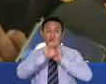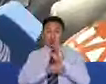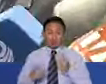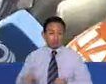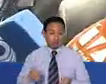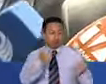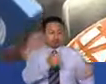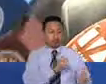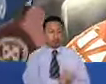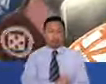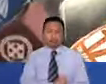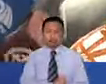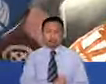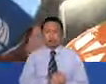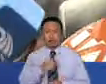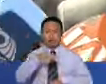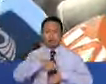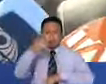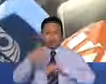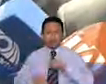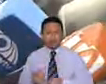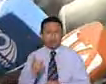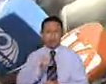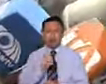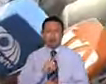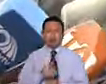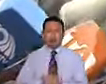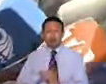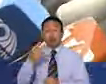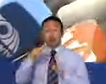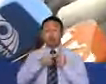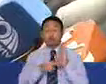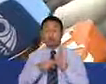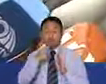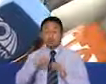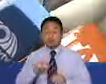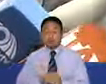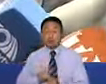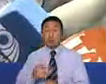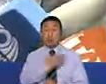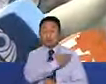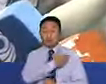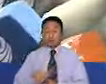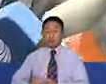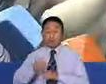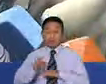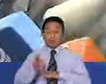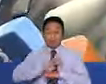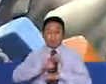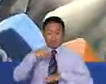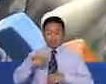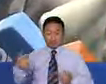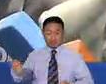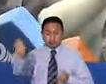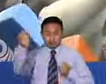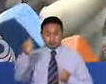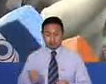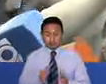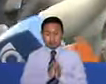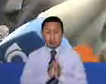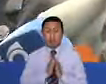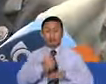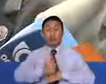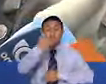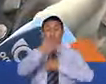No precluyeron los plazos. El único plazo que establece la norma es de que concede al presidente de la Asamblea, una vez presentada la solicitud de juicio político en contra del presidente